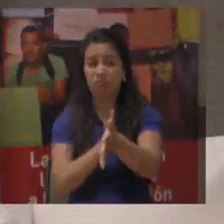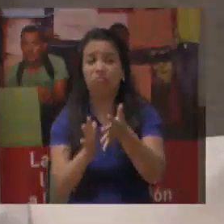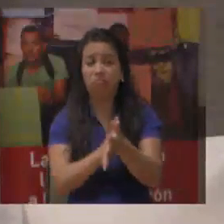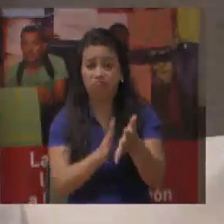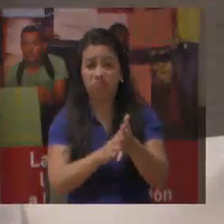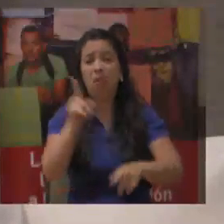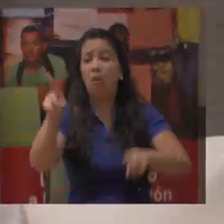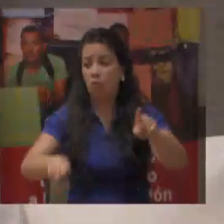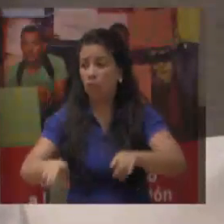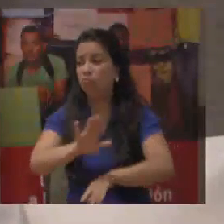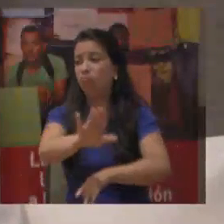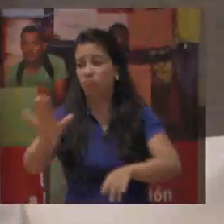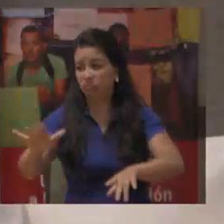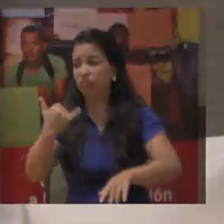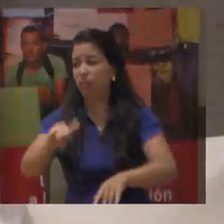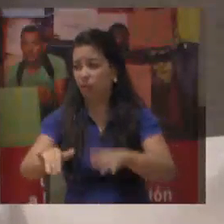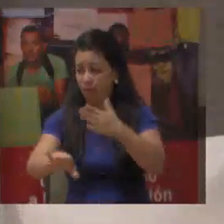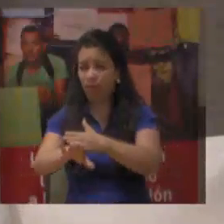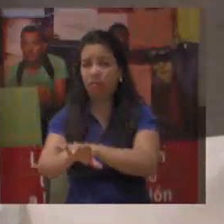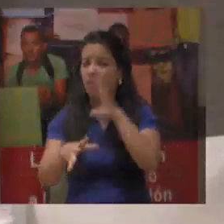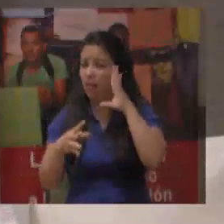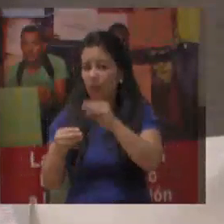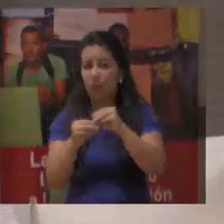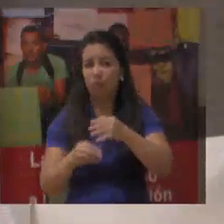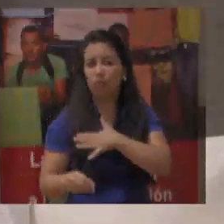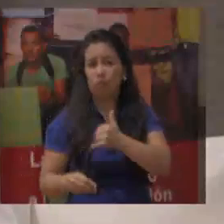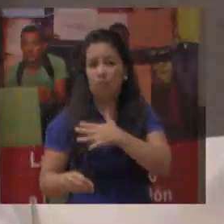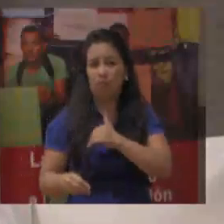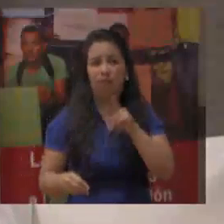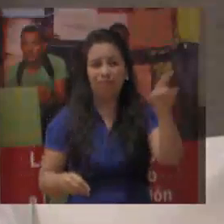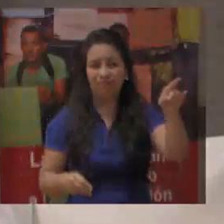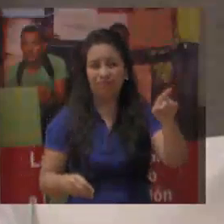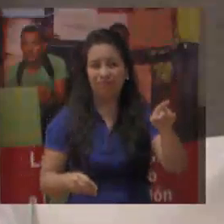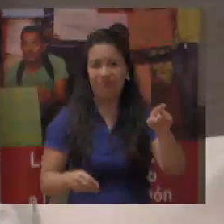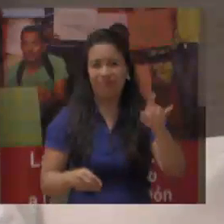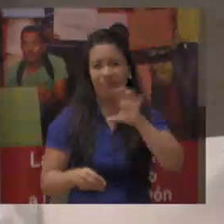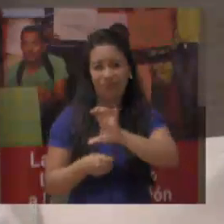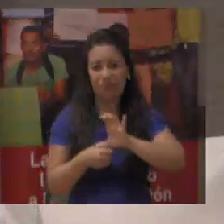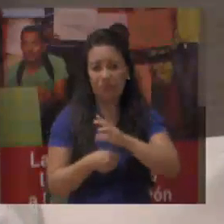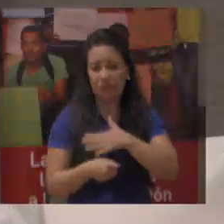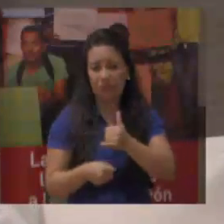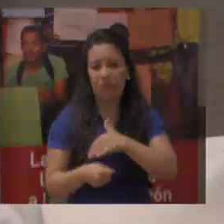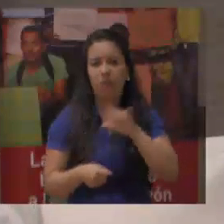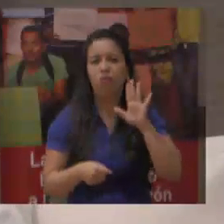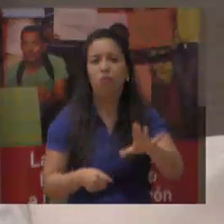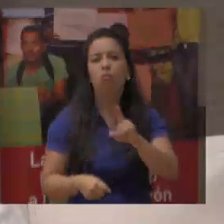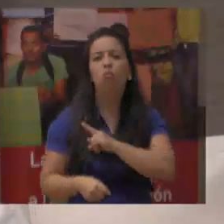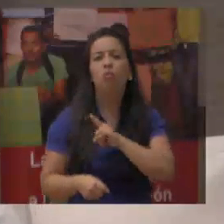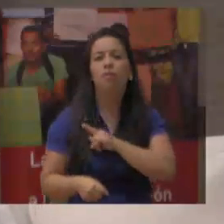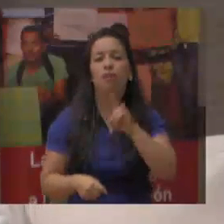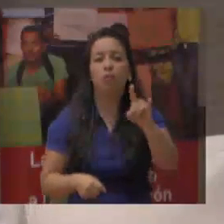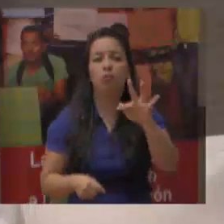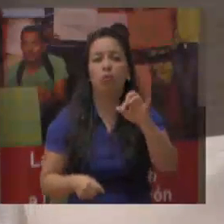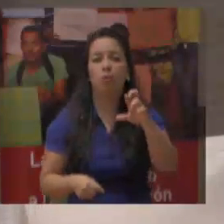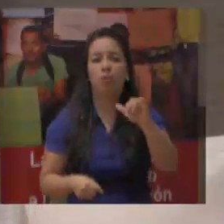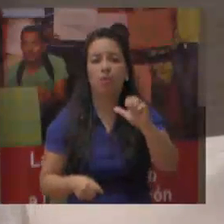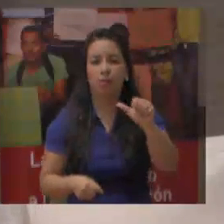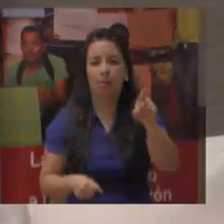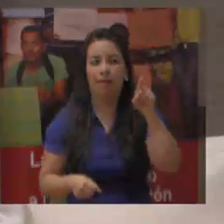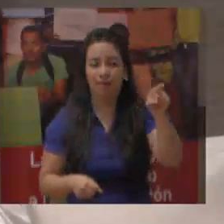con algunos de ustedes hemos estado, en Yopal, Casanare, existe la Universidad Utopía, que es de los hermanos